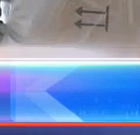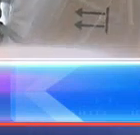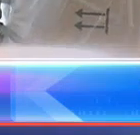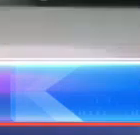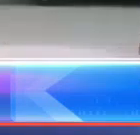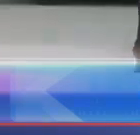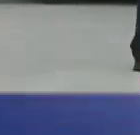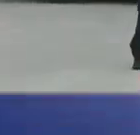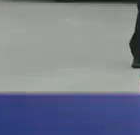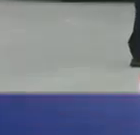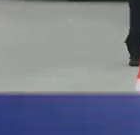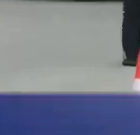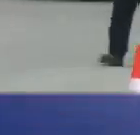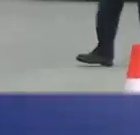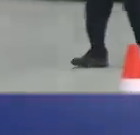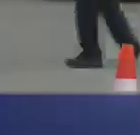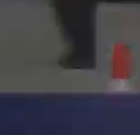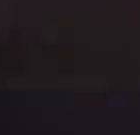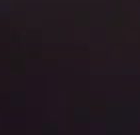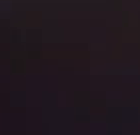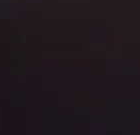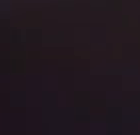Sinovac.